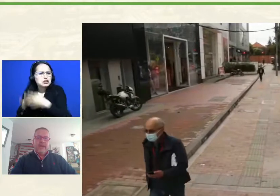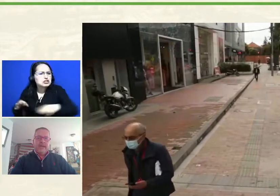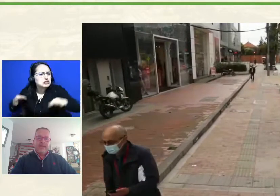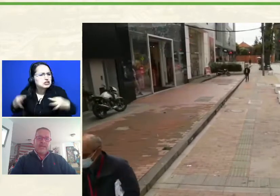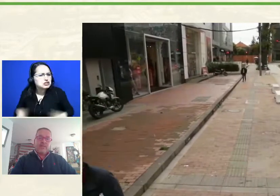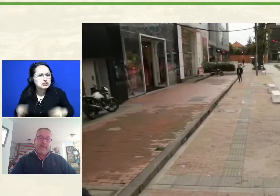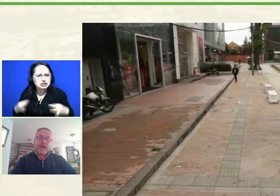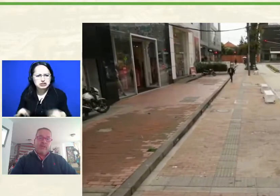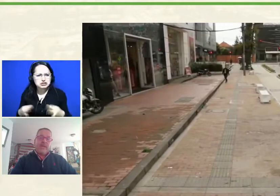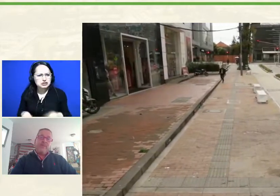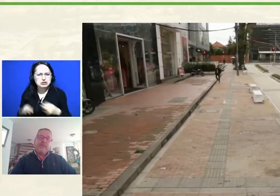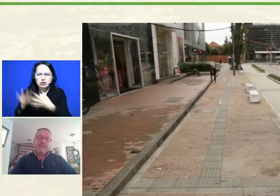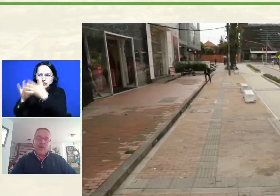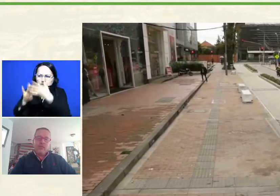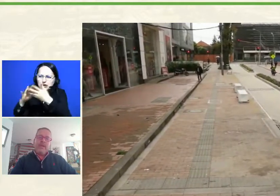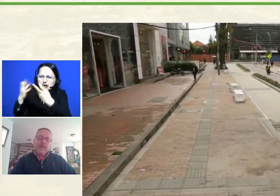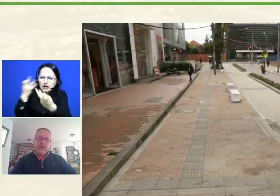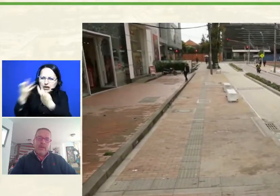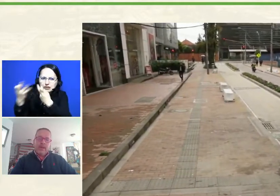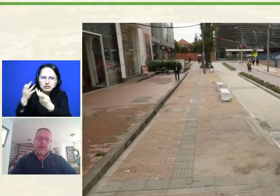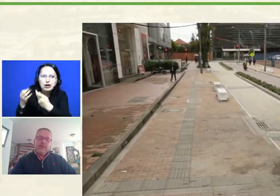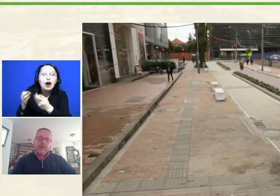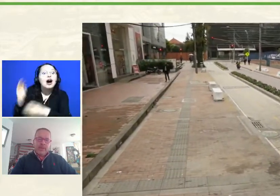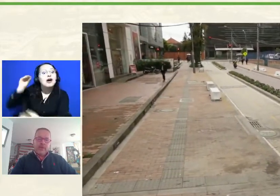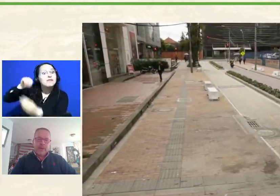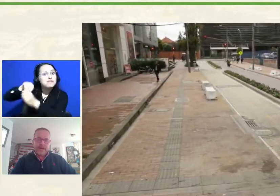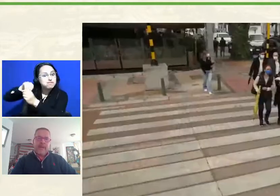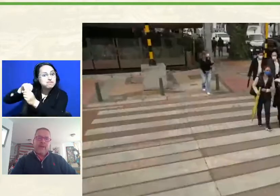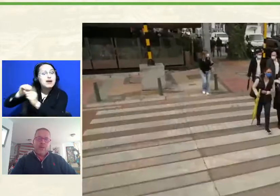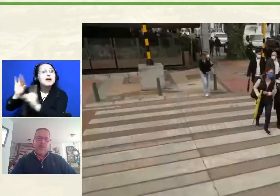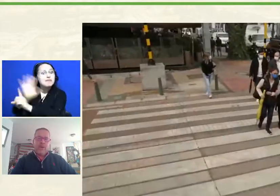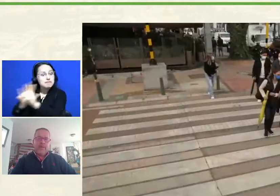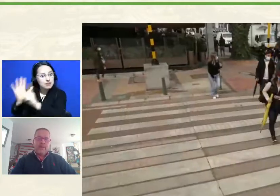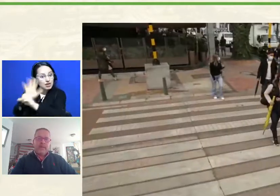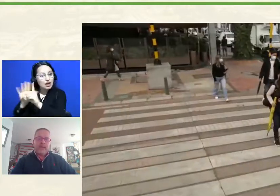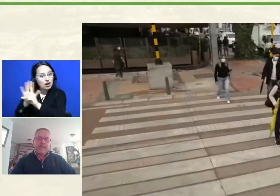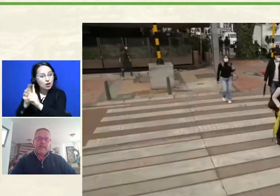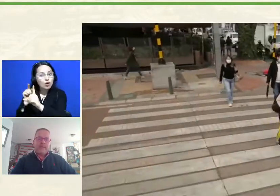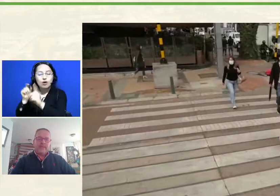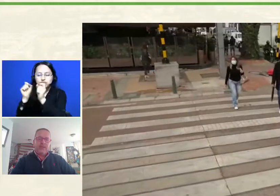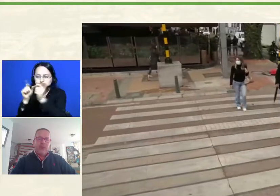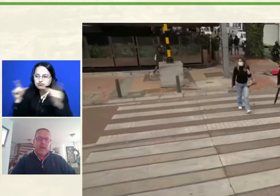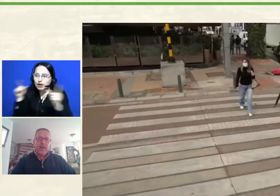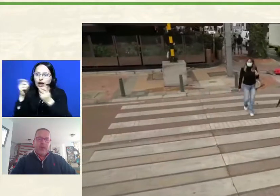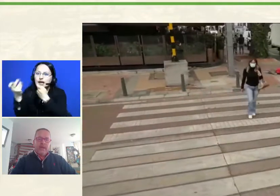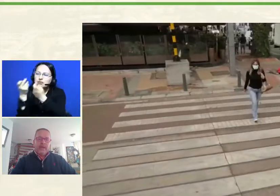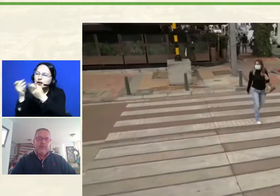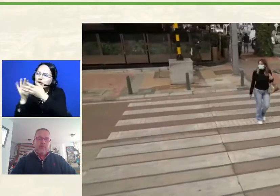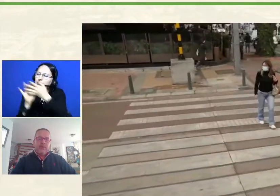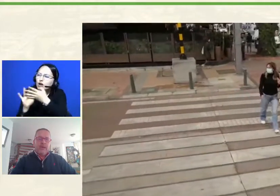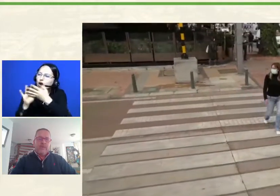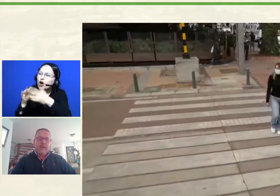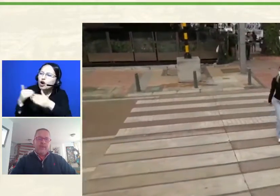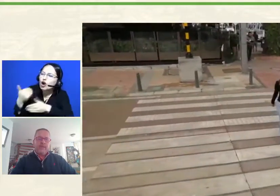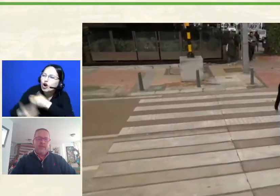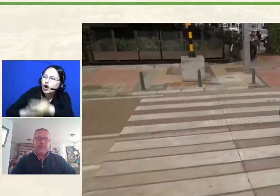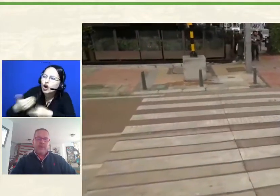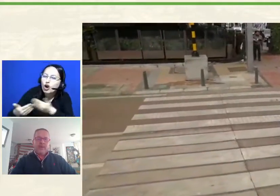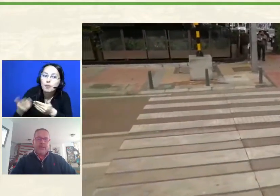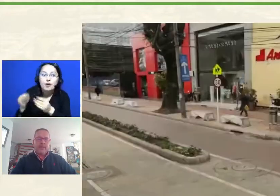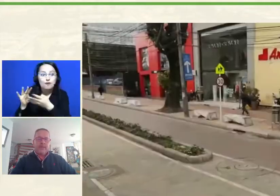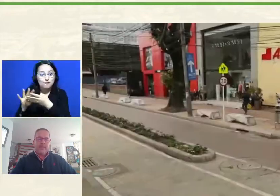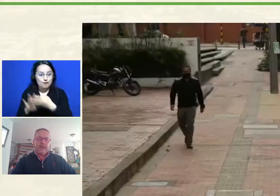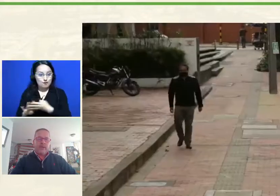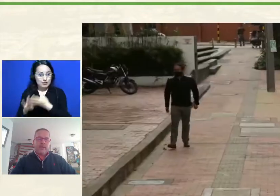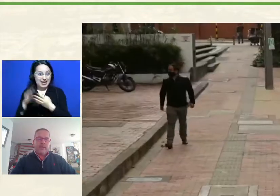sencilla está explicado. Tenemos hasta un video en donde nos marca cómo debemos diligenciar este formulario. El formulario finalmente, pues